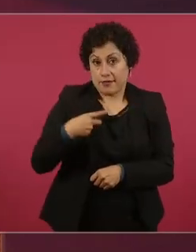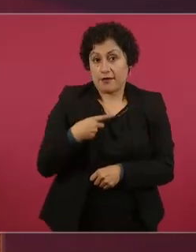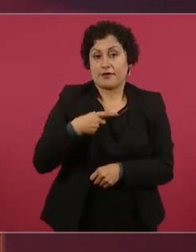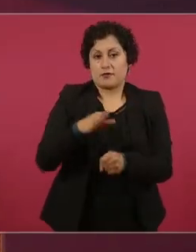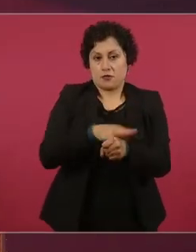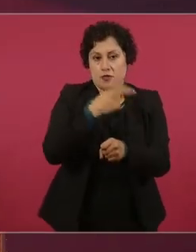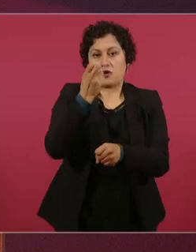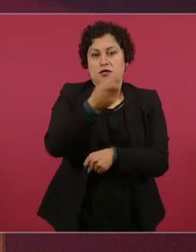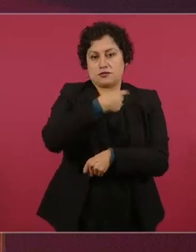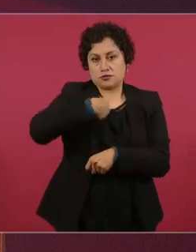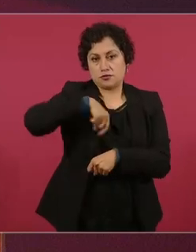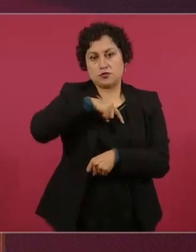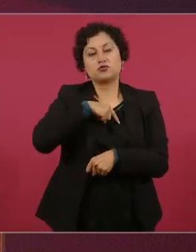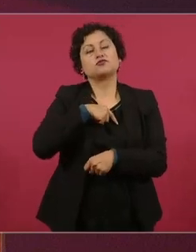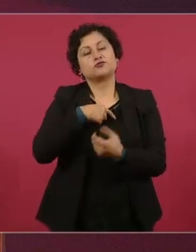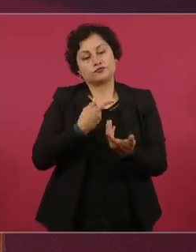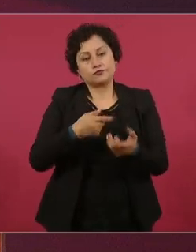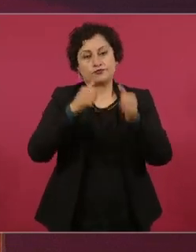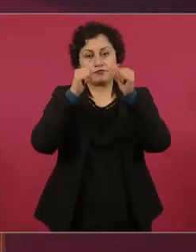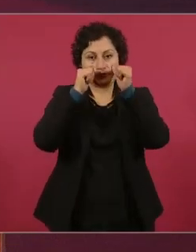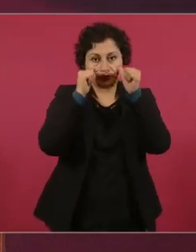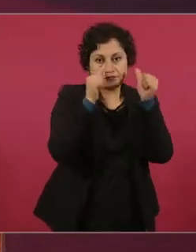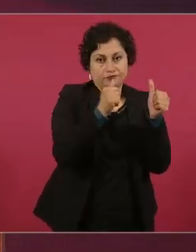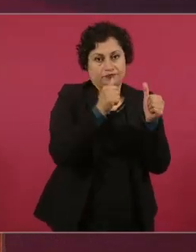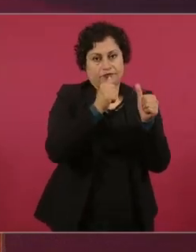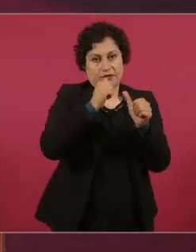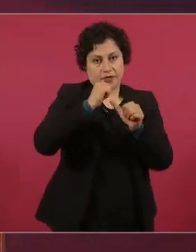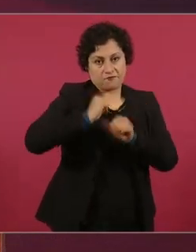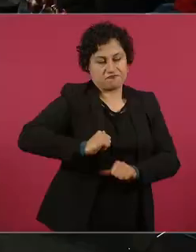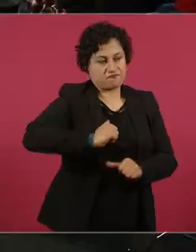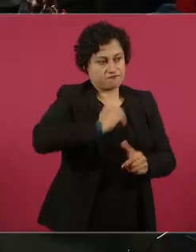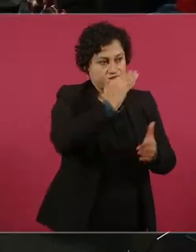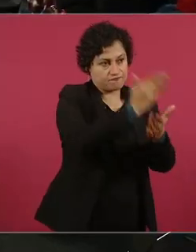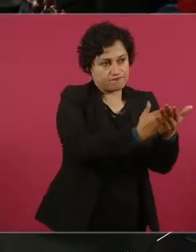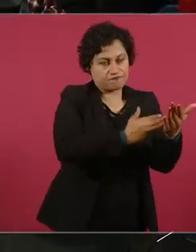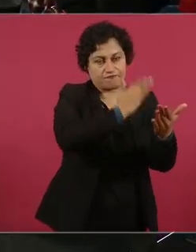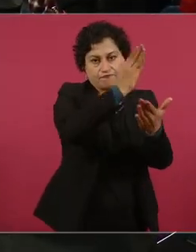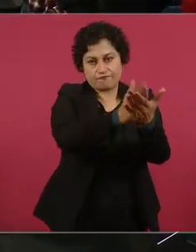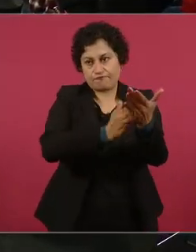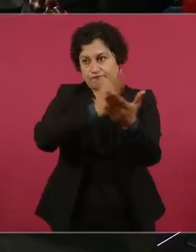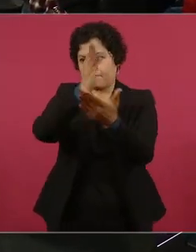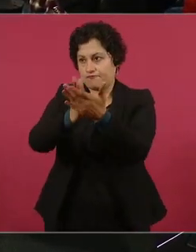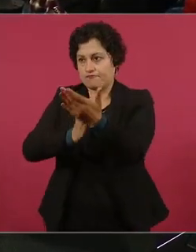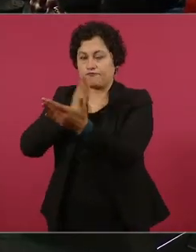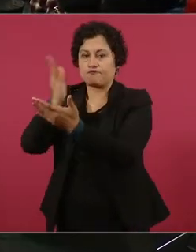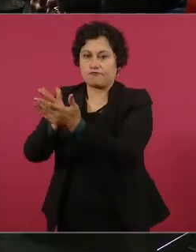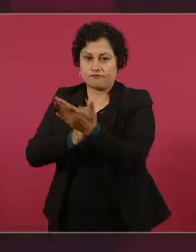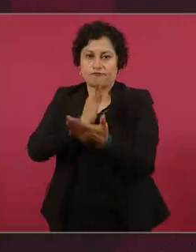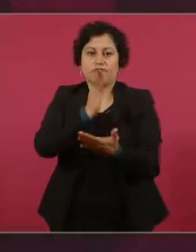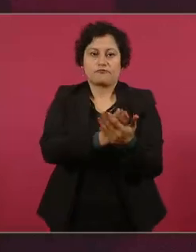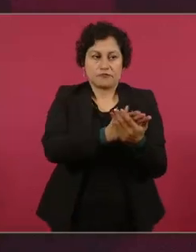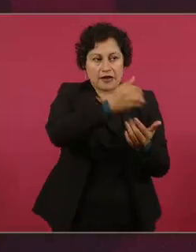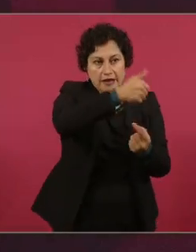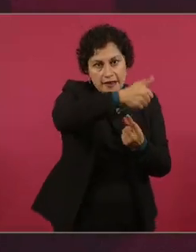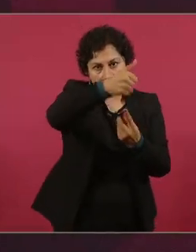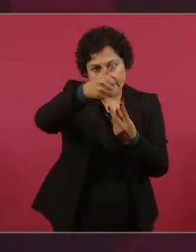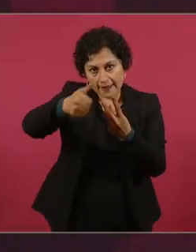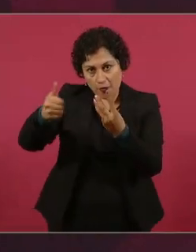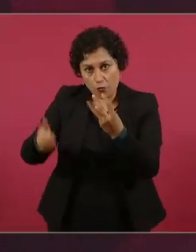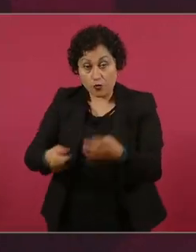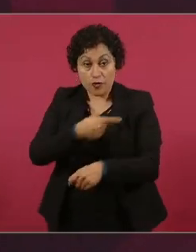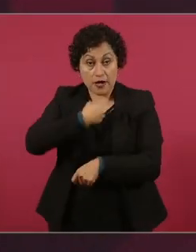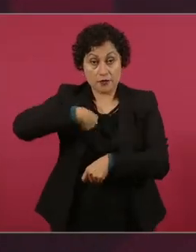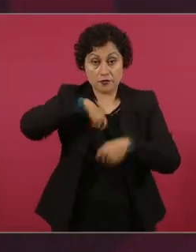checando unidad médica por unidad médica y actualmente el 86 por ciento